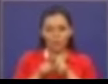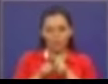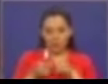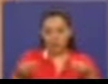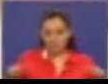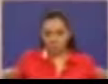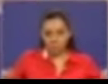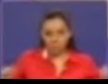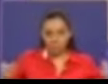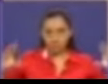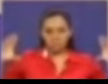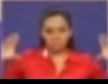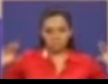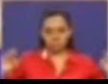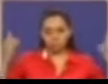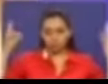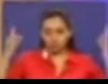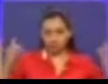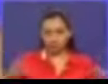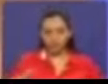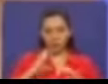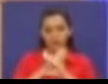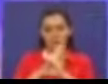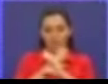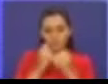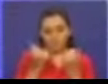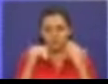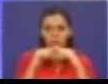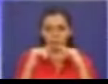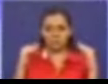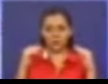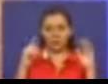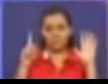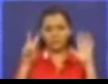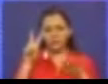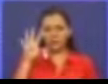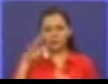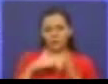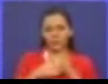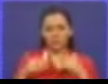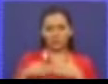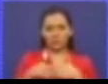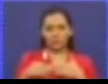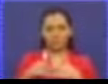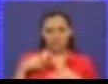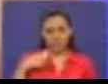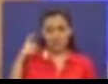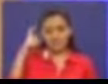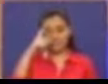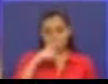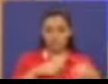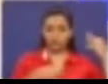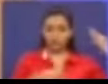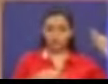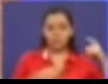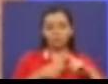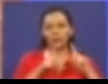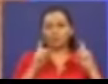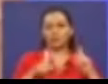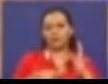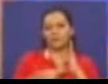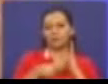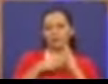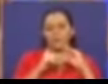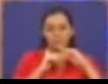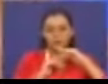vestimenta, y podrá ganar hasta $25,000 casi y pagar cero impuestos. Eso va a ser más difícil para el soltero y tendrá que pagar desde un